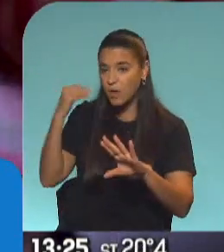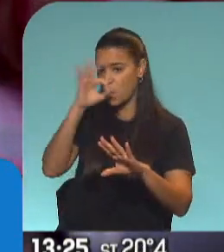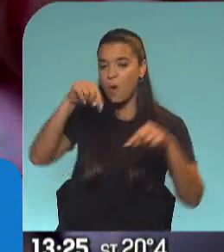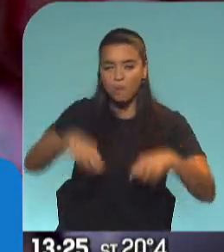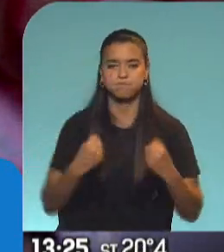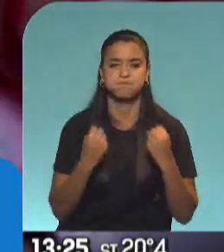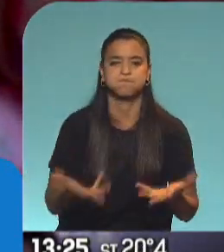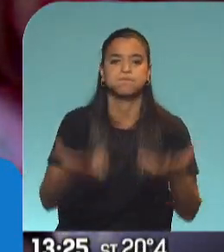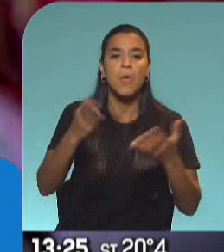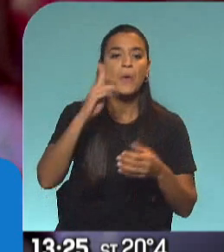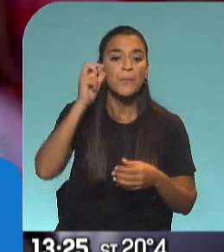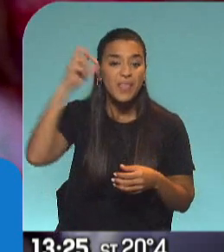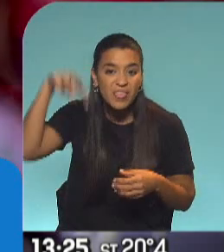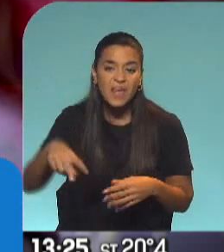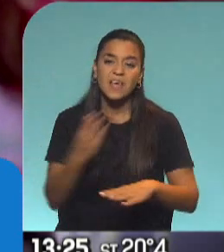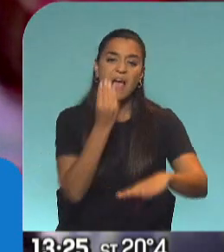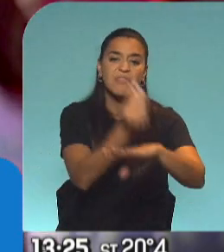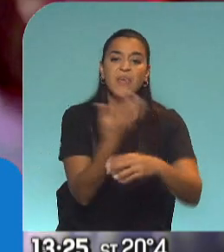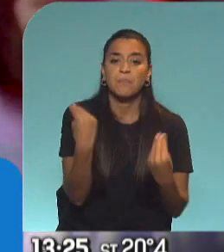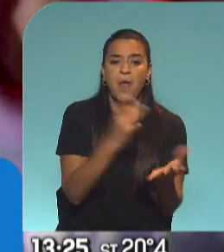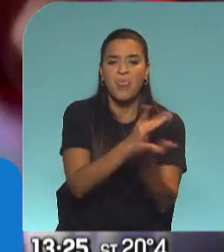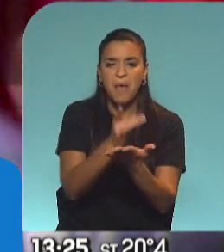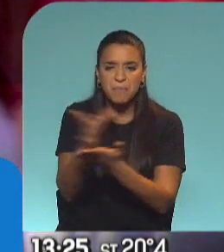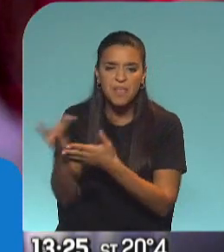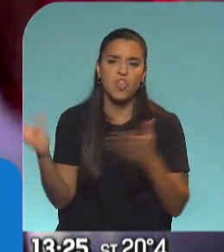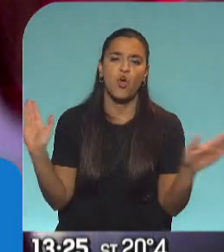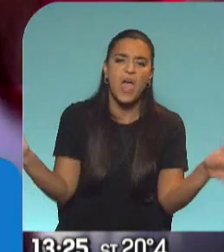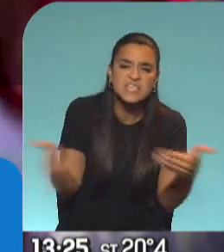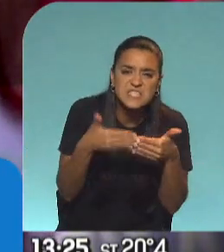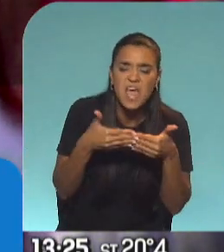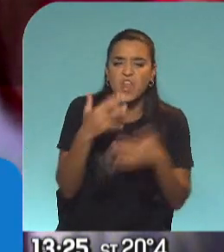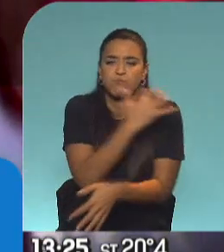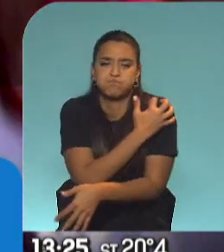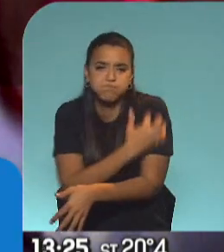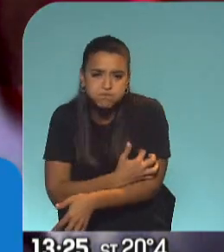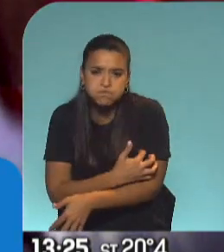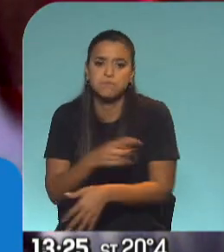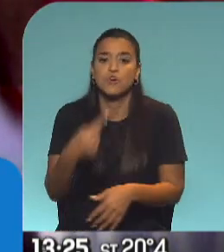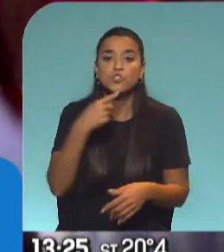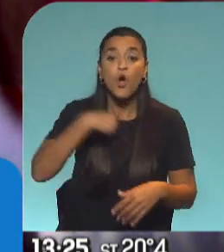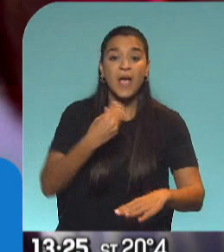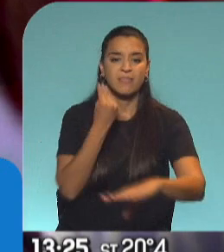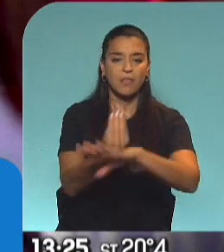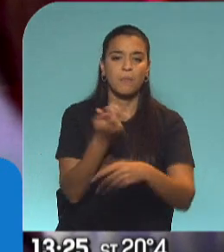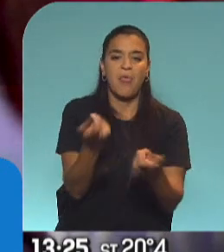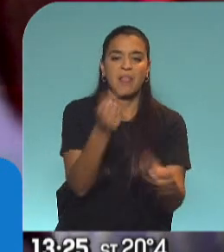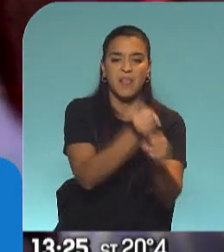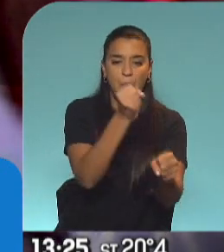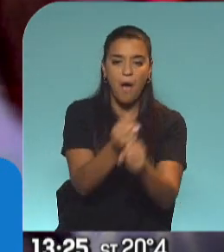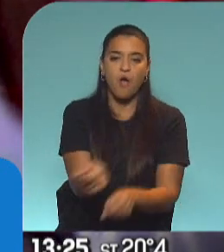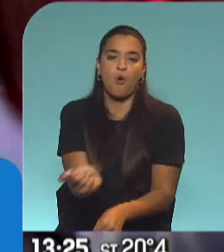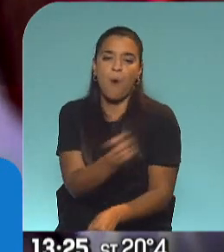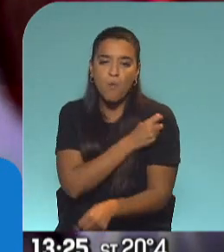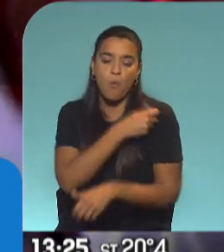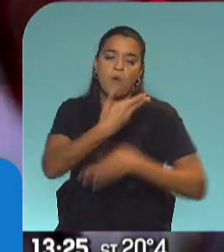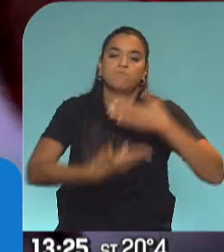before. Biden is the candidate of layoffs, lockdowns, and misery. I am the candidate of jobs, vaccines,